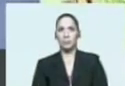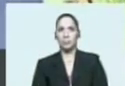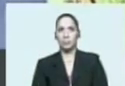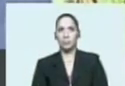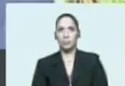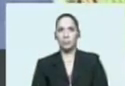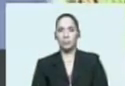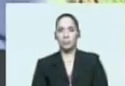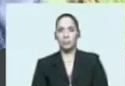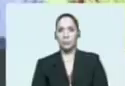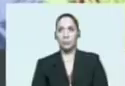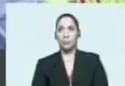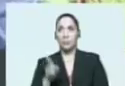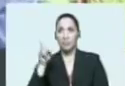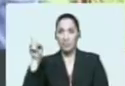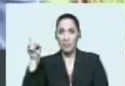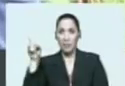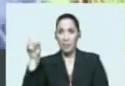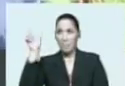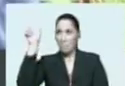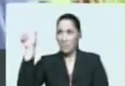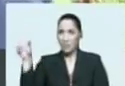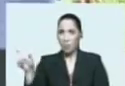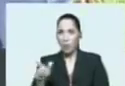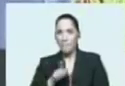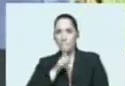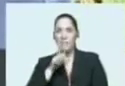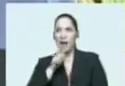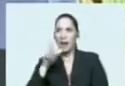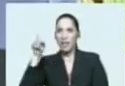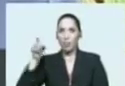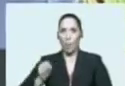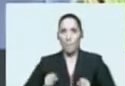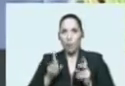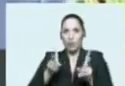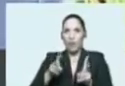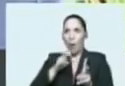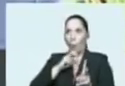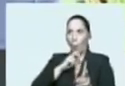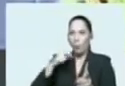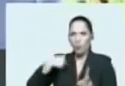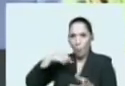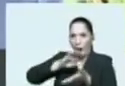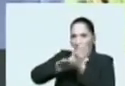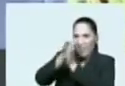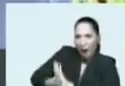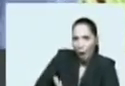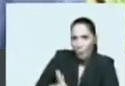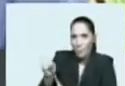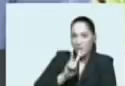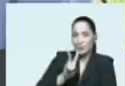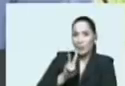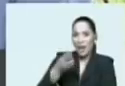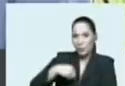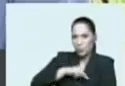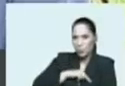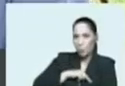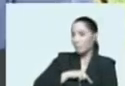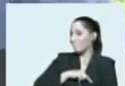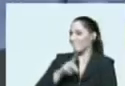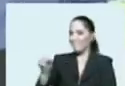el enemigo consideró que esta era su oportunidad de oro para acabar con nosotros no lo logró